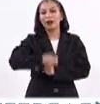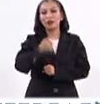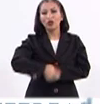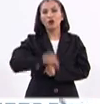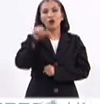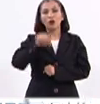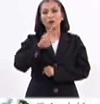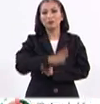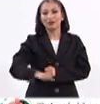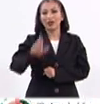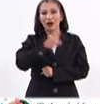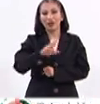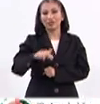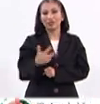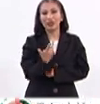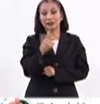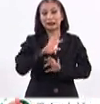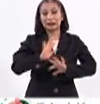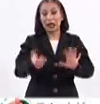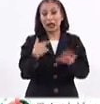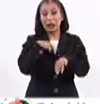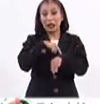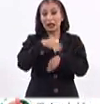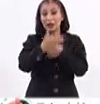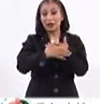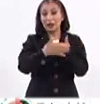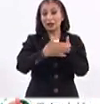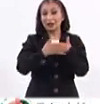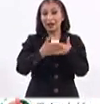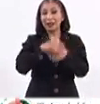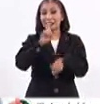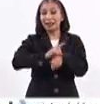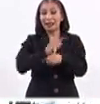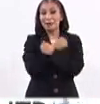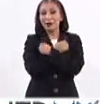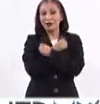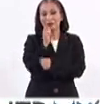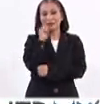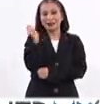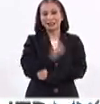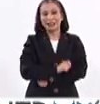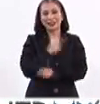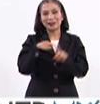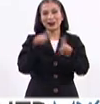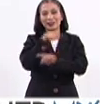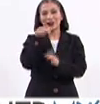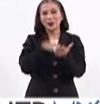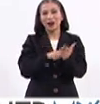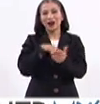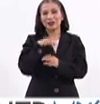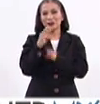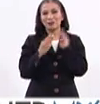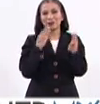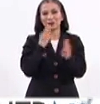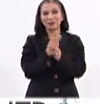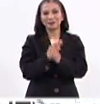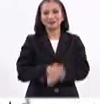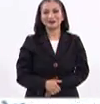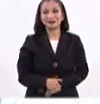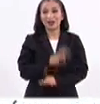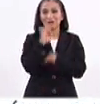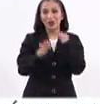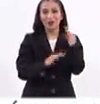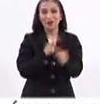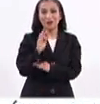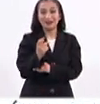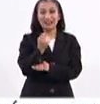saludarlos este miércoles 13. Ya estamos a pocas horas de celebrar el Día del Amor y la Amistad en muchos países del mundo. En todos,